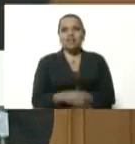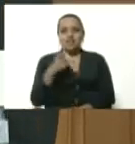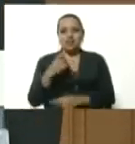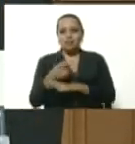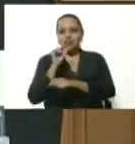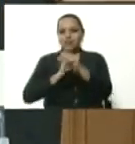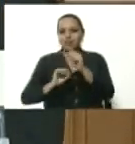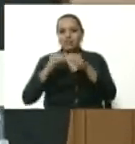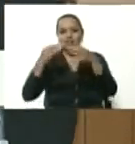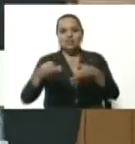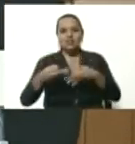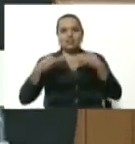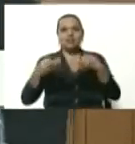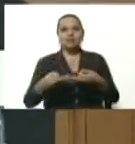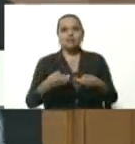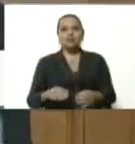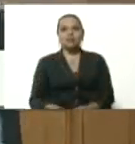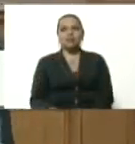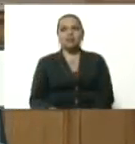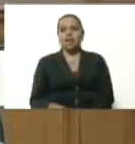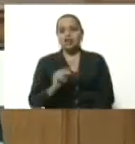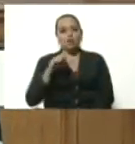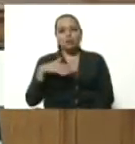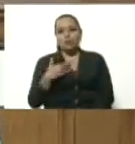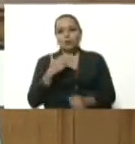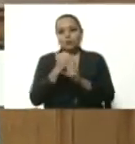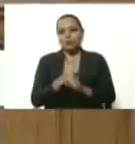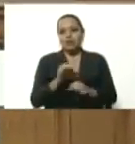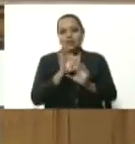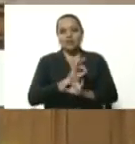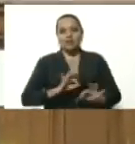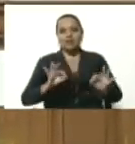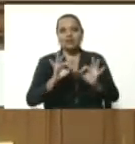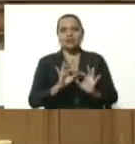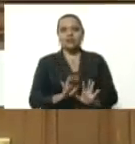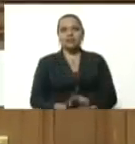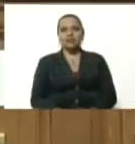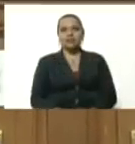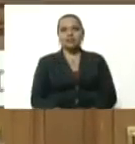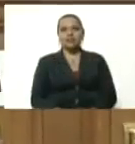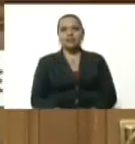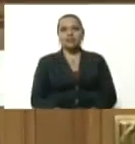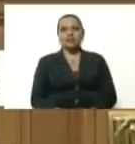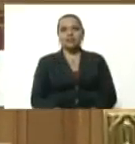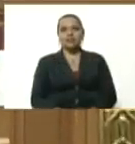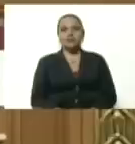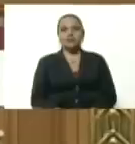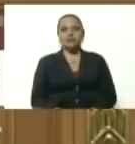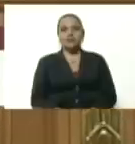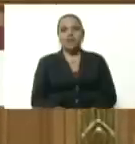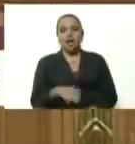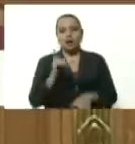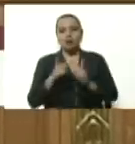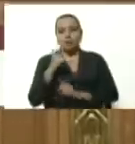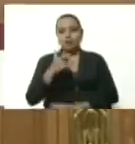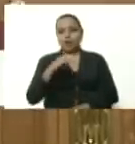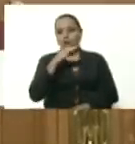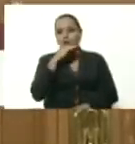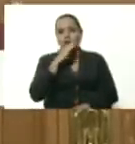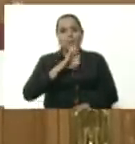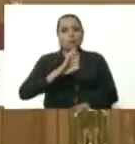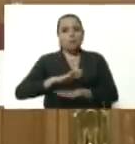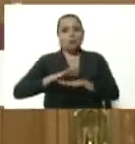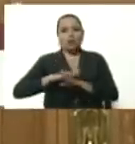defensiva siempre. Nadie puede confiarse para nada. Y esto no es nada, ni siquiera. Hay gente que se pone bravo porque ahora no lo